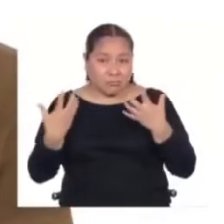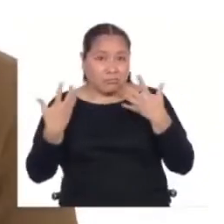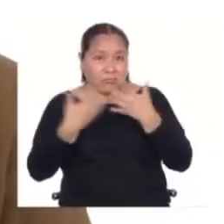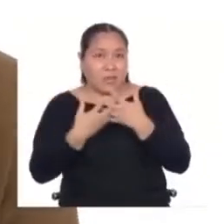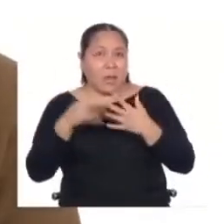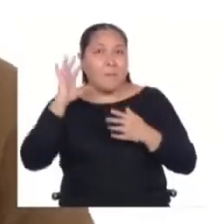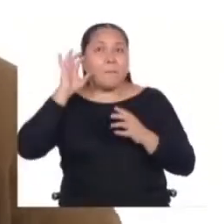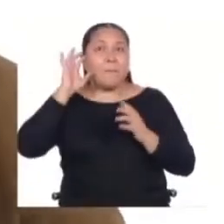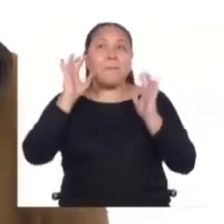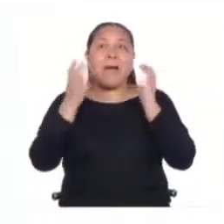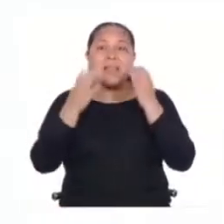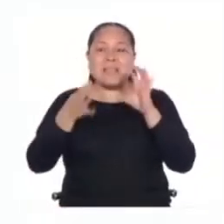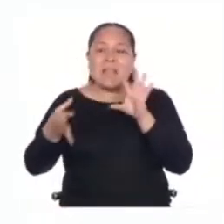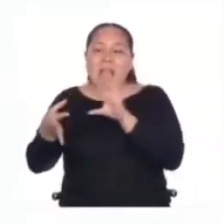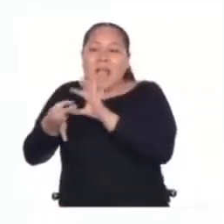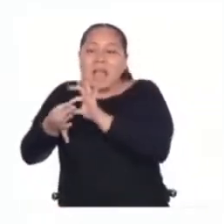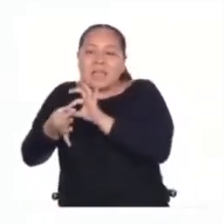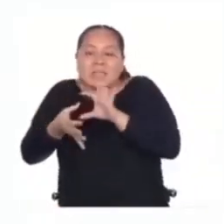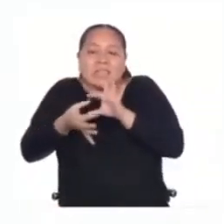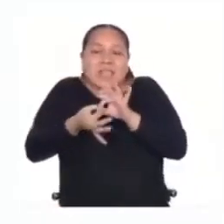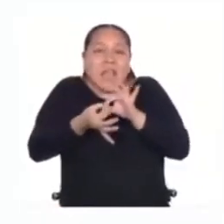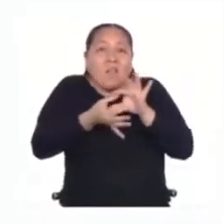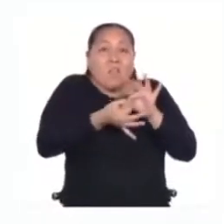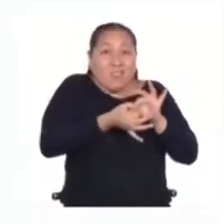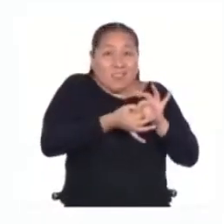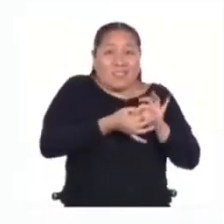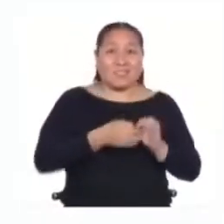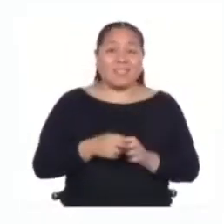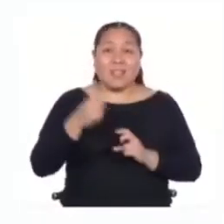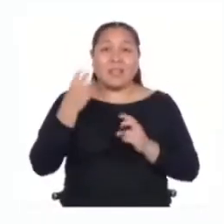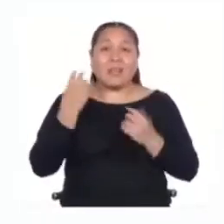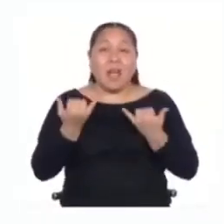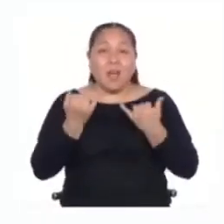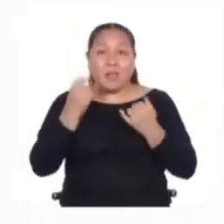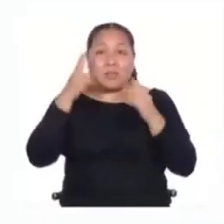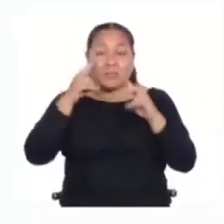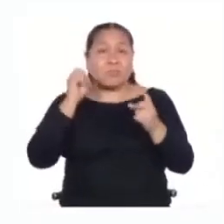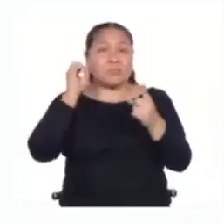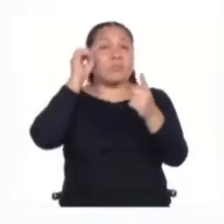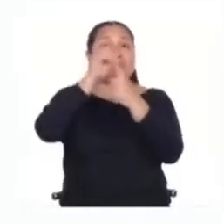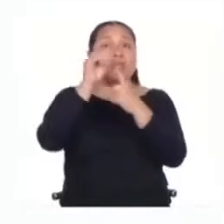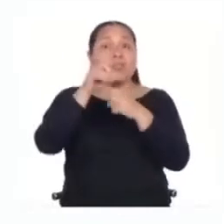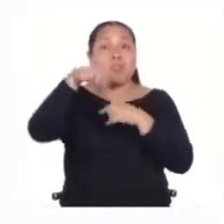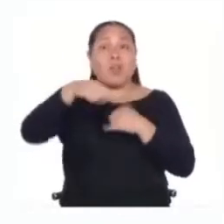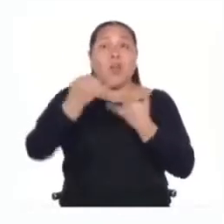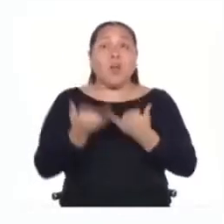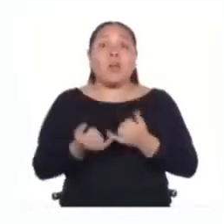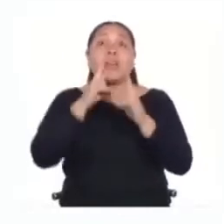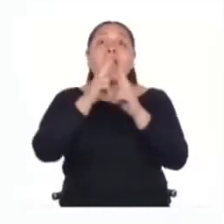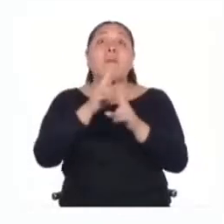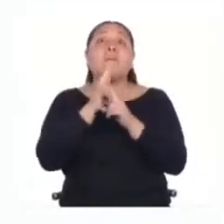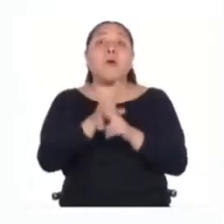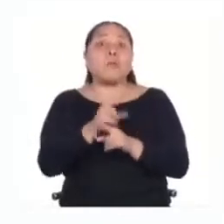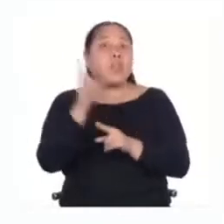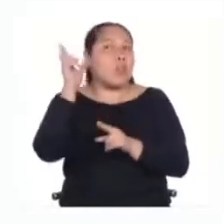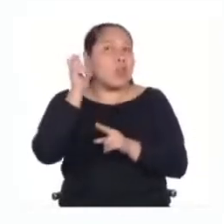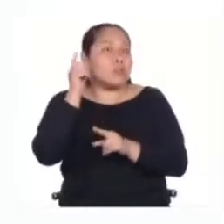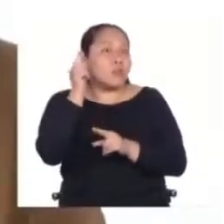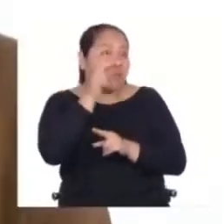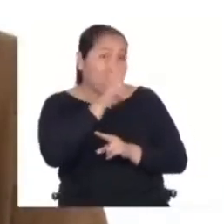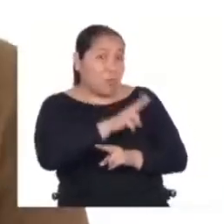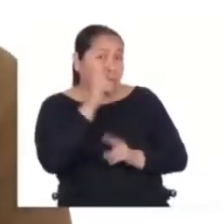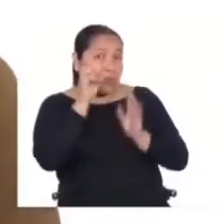como eslabones de una cadena. Y aquí va el reto de hoy. Tendrás que responder la siguiente pregunta usando los argumentos que escuchaste en el